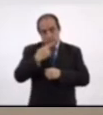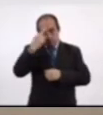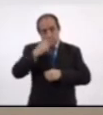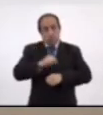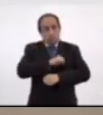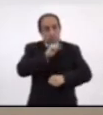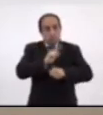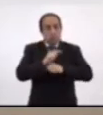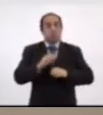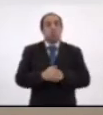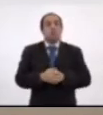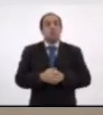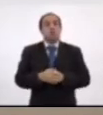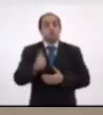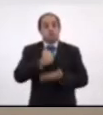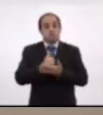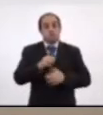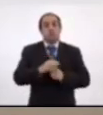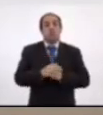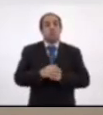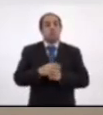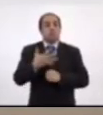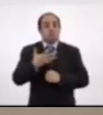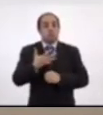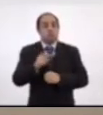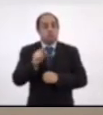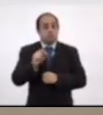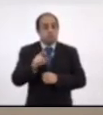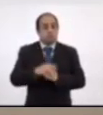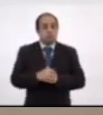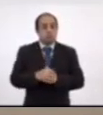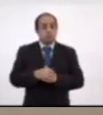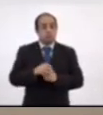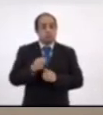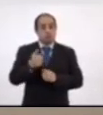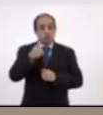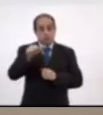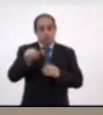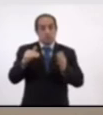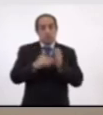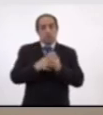la ciudad, y 16.000 cirugías en estas jornadas, de las cuales casi